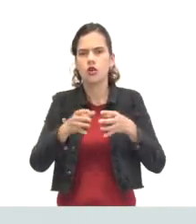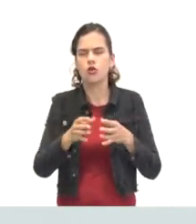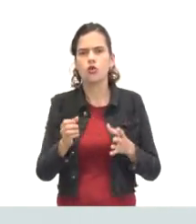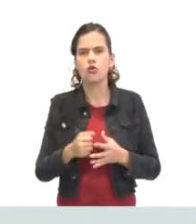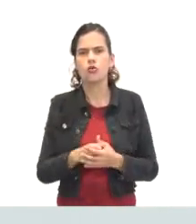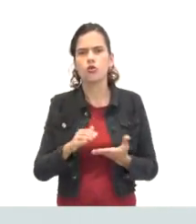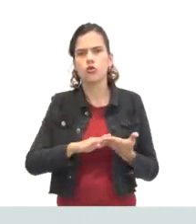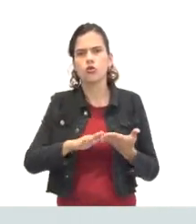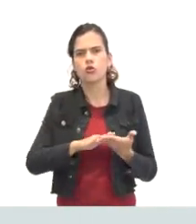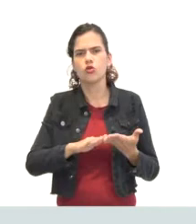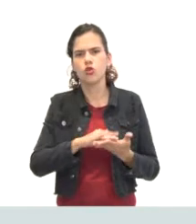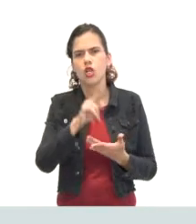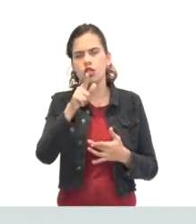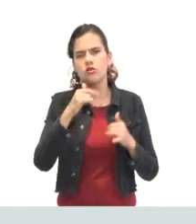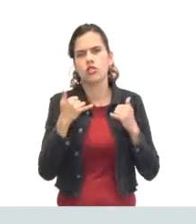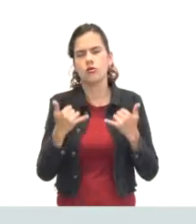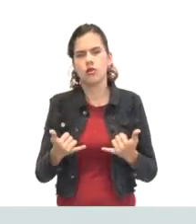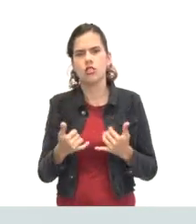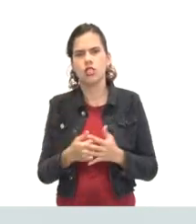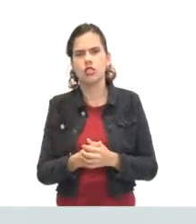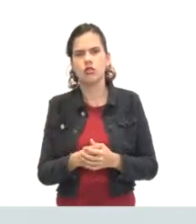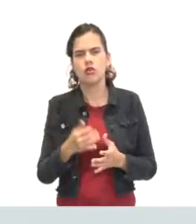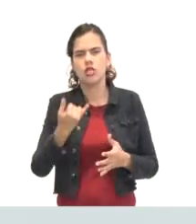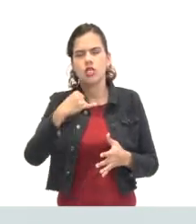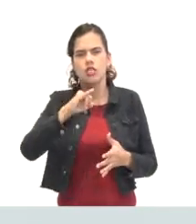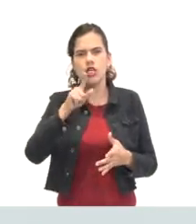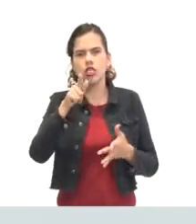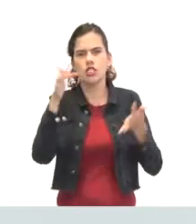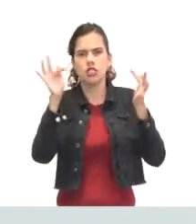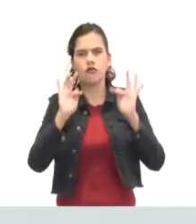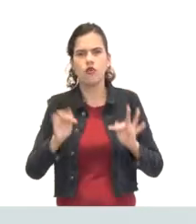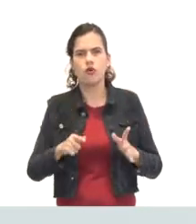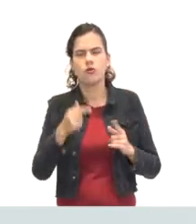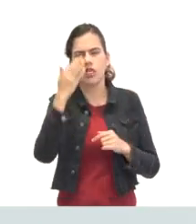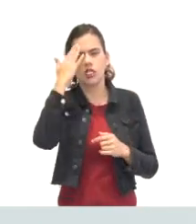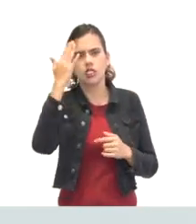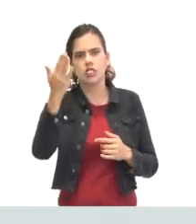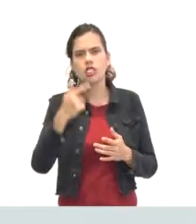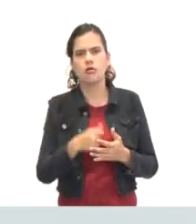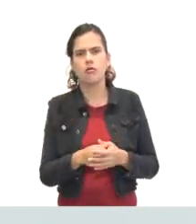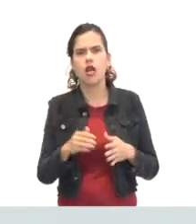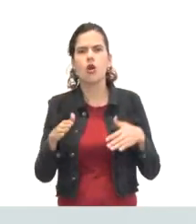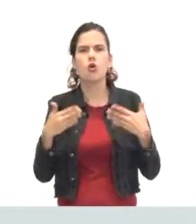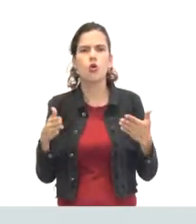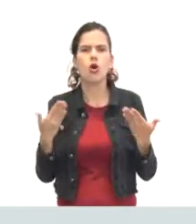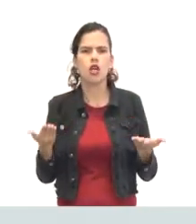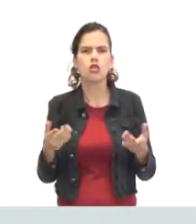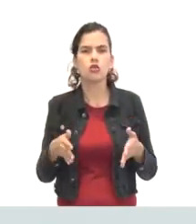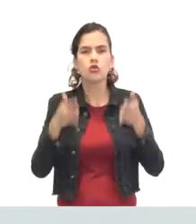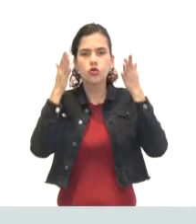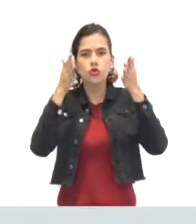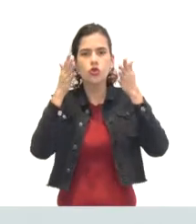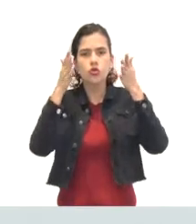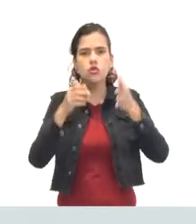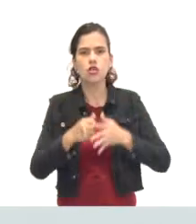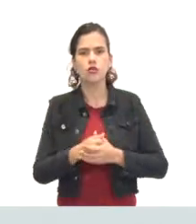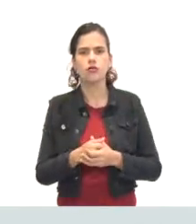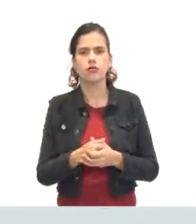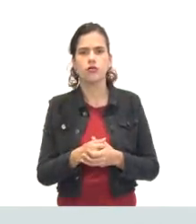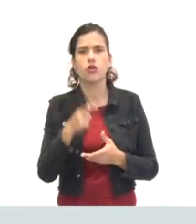equipo, solución a eso que está pasando. Y así de esa manera hacerle saber cuáles son sus recomendaciones, cuáles son